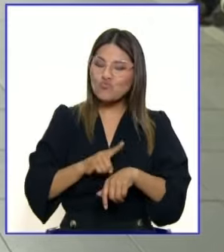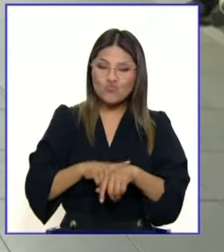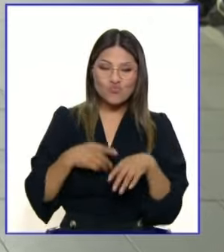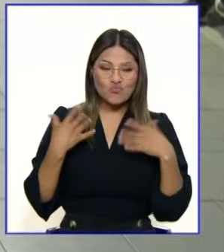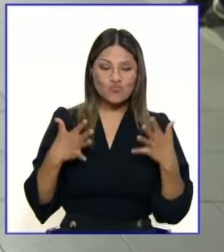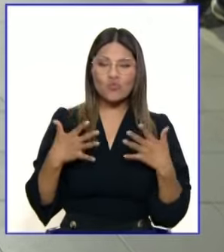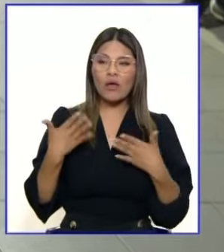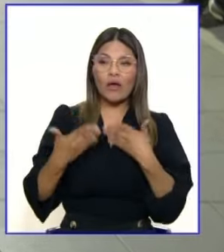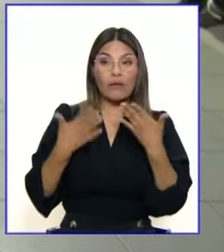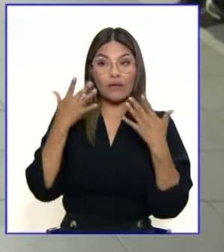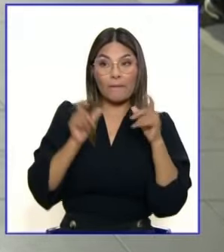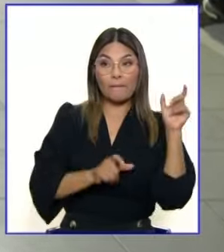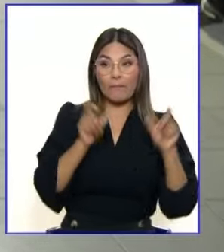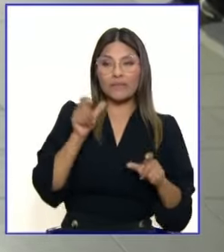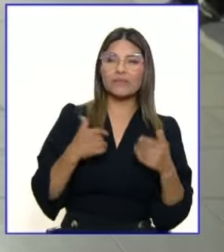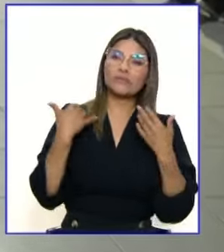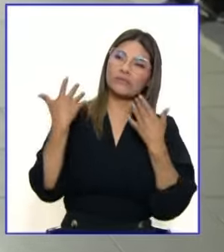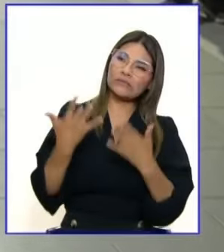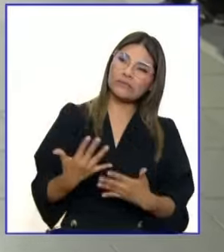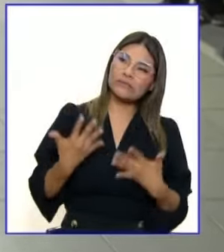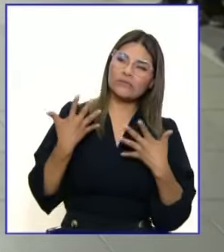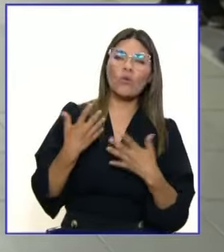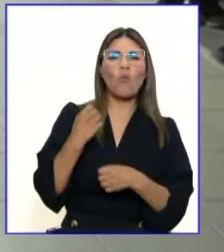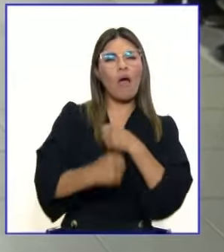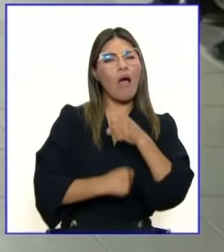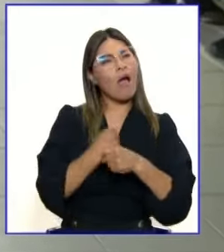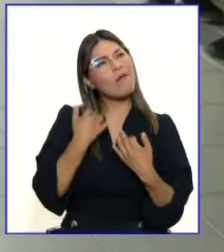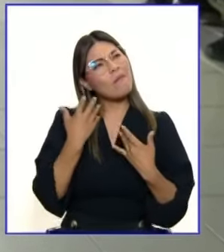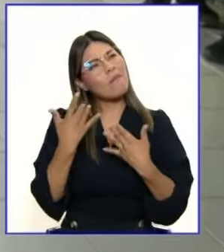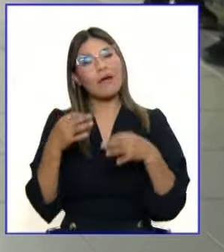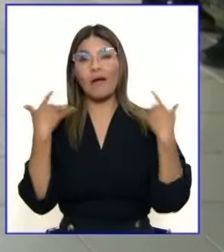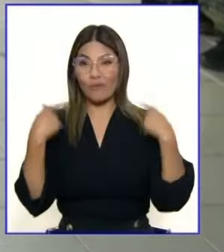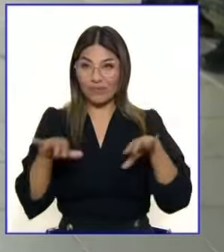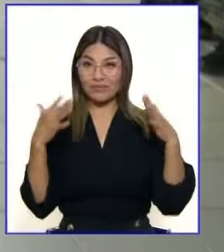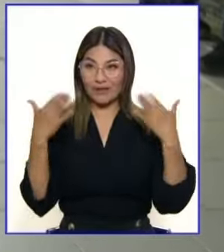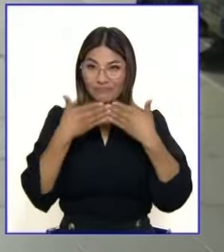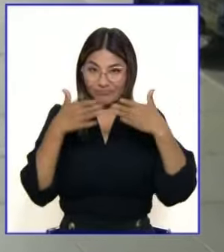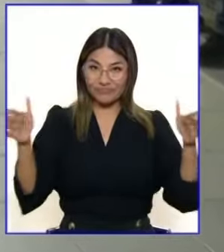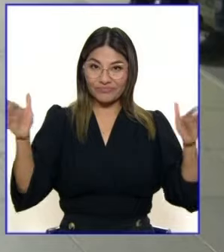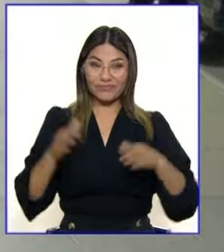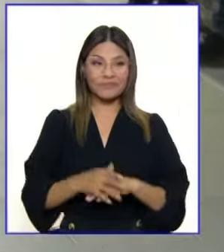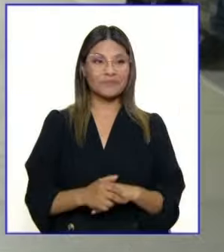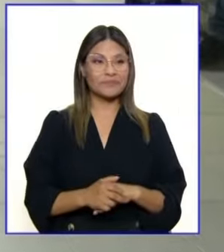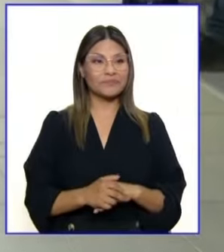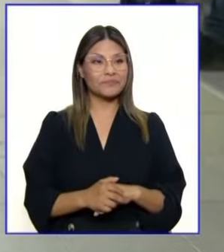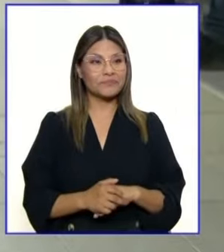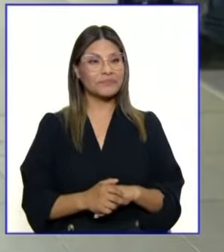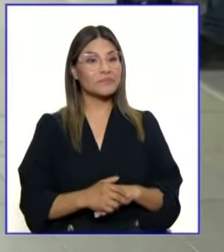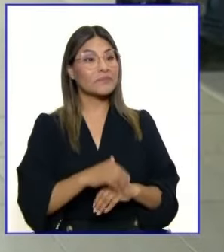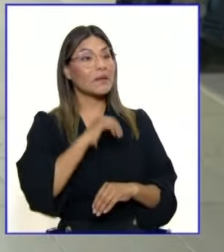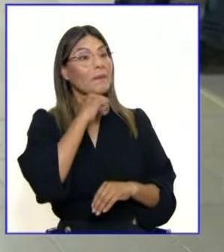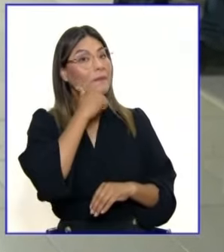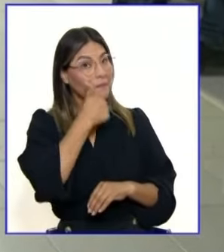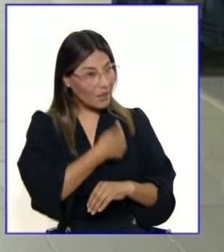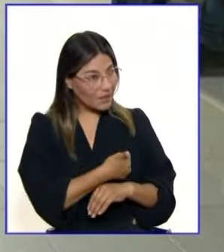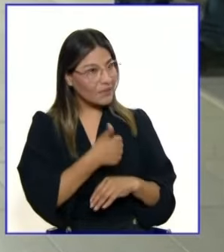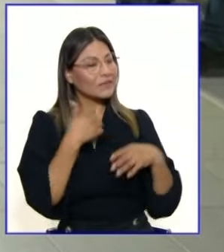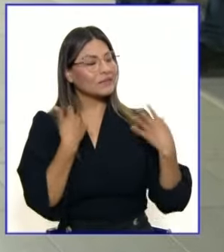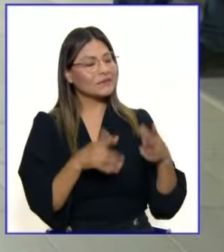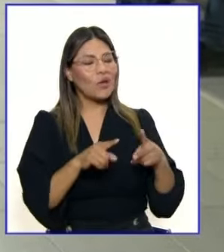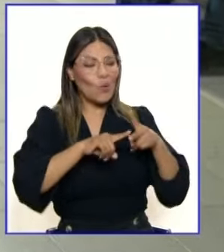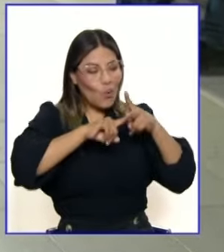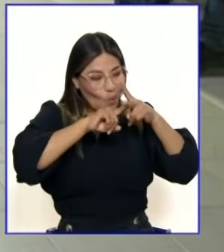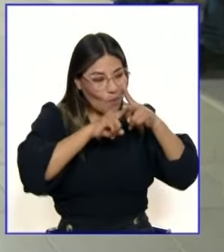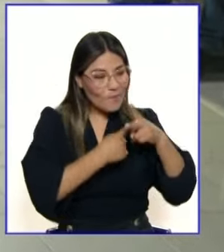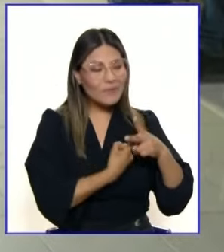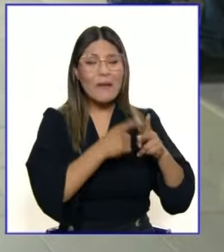población de Chancay ha esperado por bastante tiempo. Bueno, mañana se siembra un hito en la historia del Perú gracias a la incorporación